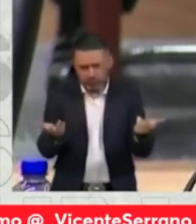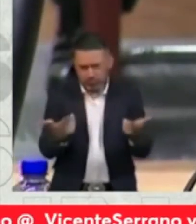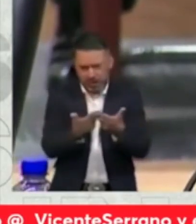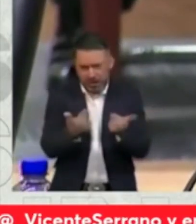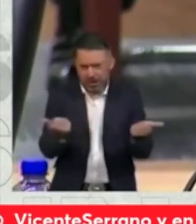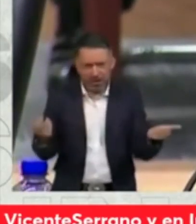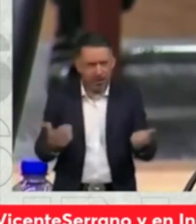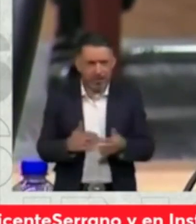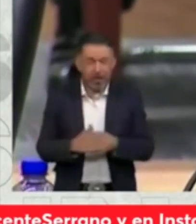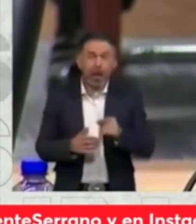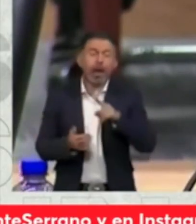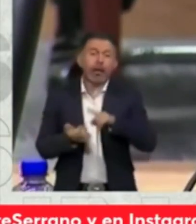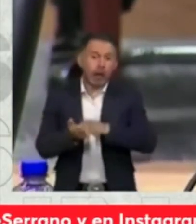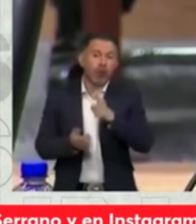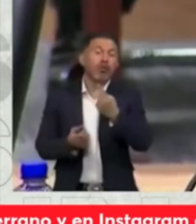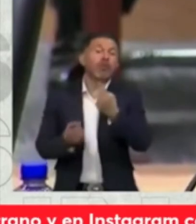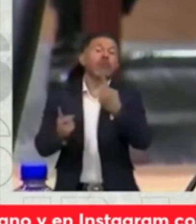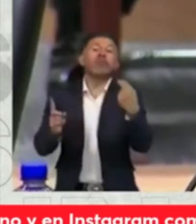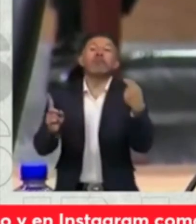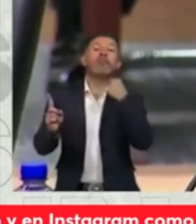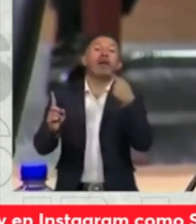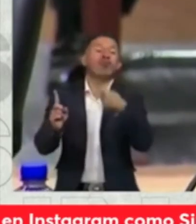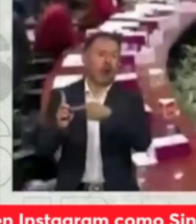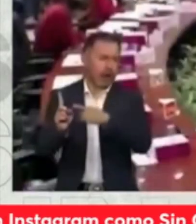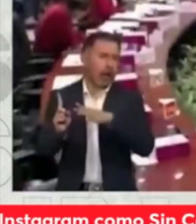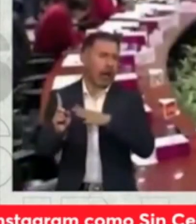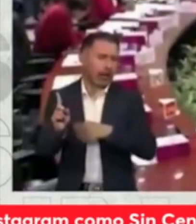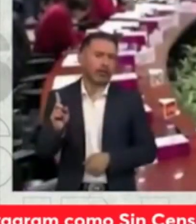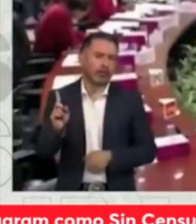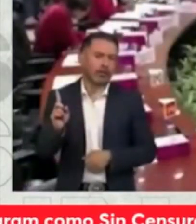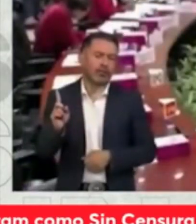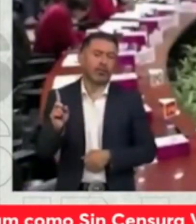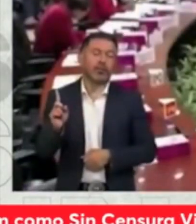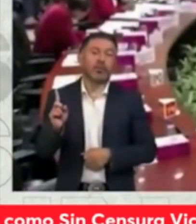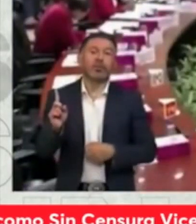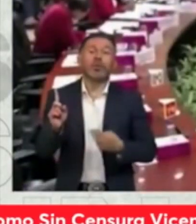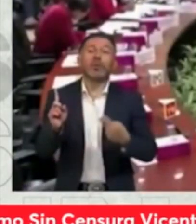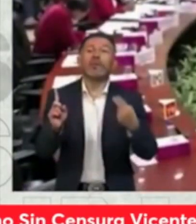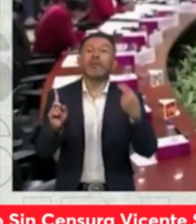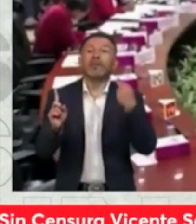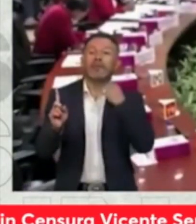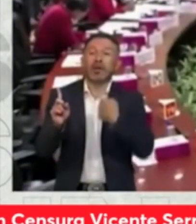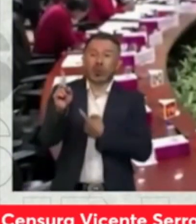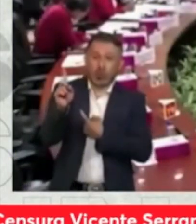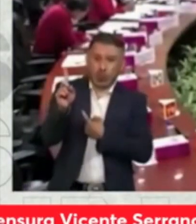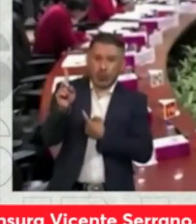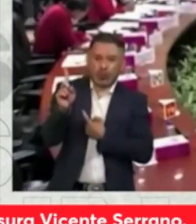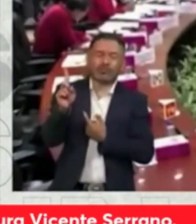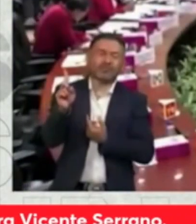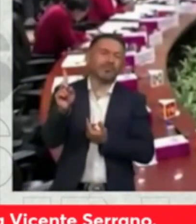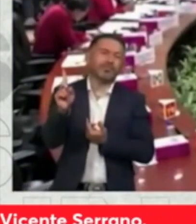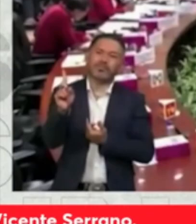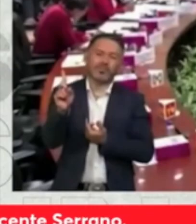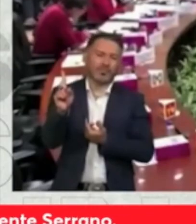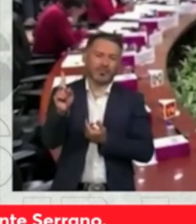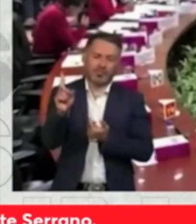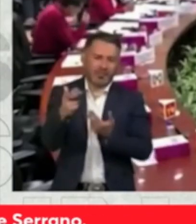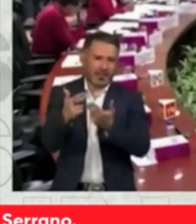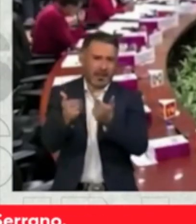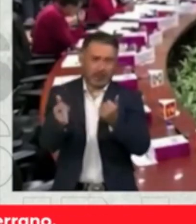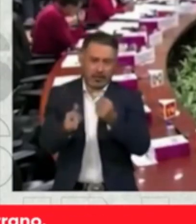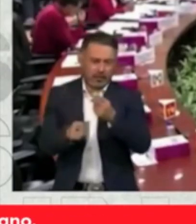solo asesinato es un asesinato de más en relación con los que tendría que haber en un proceso